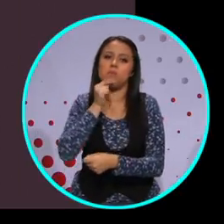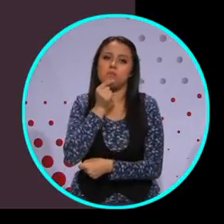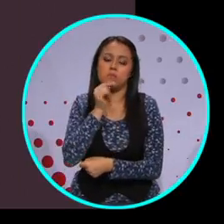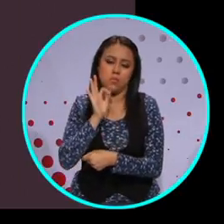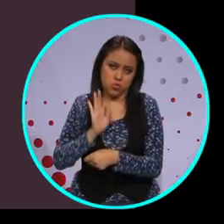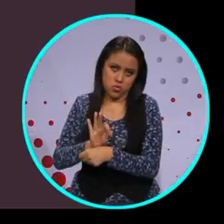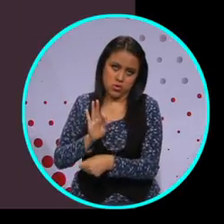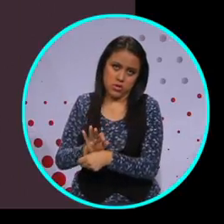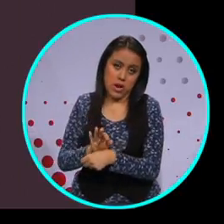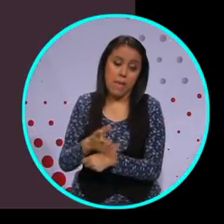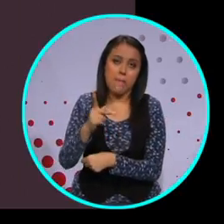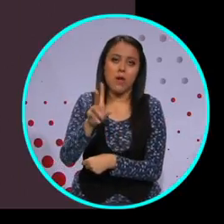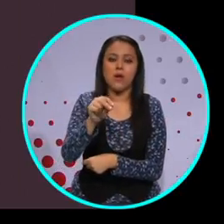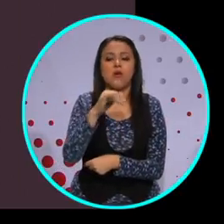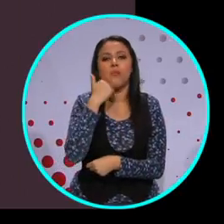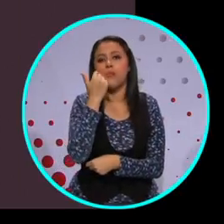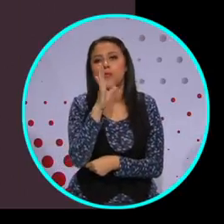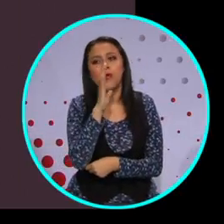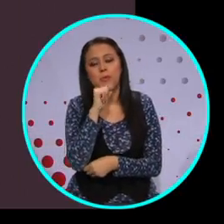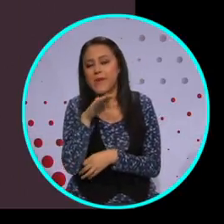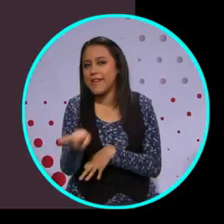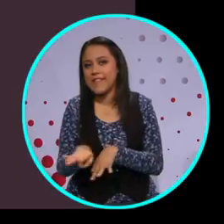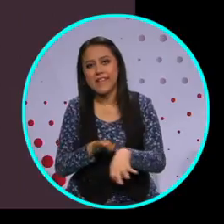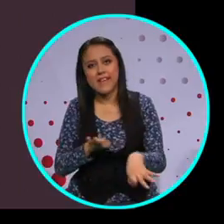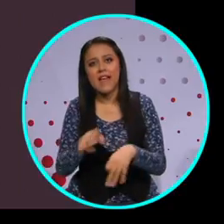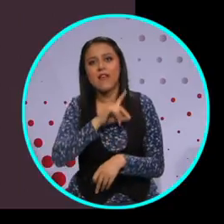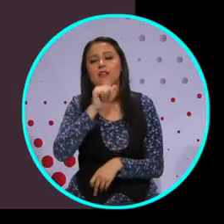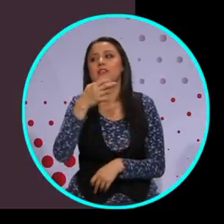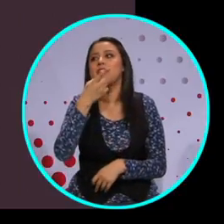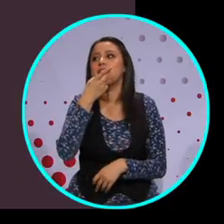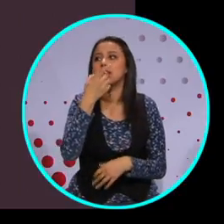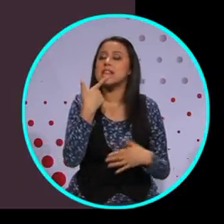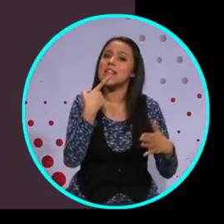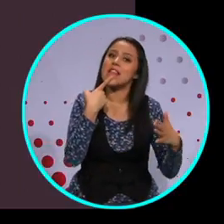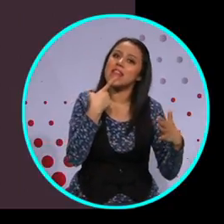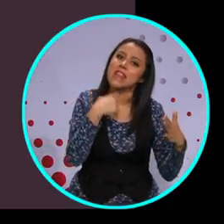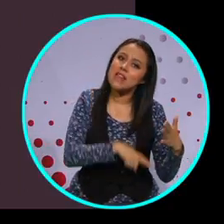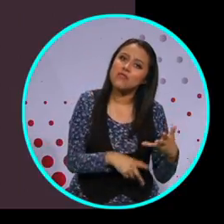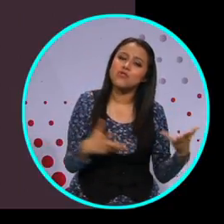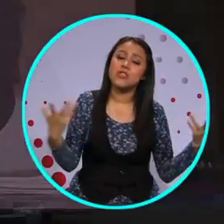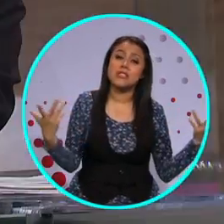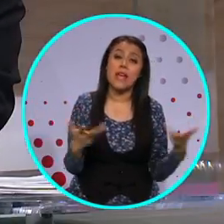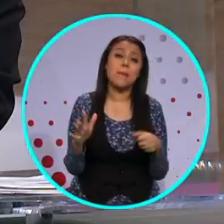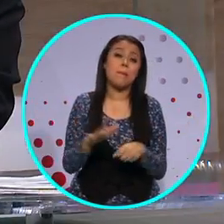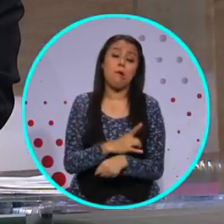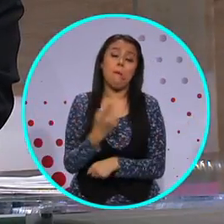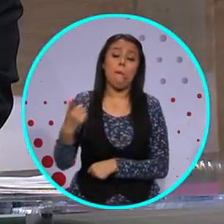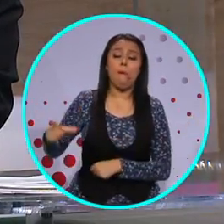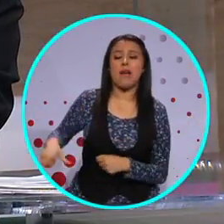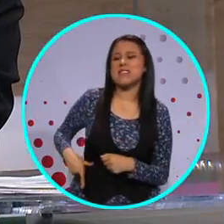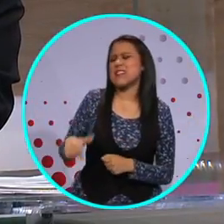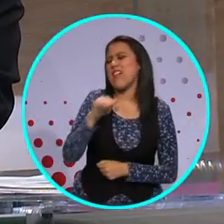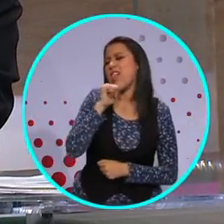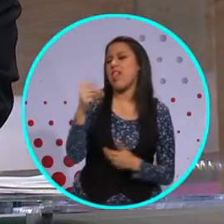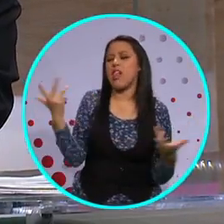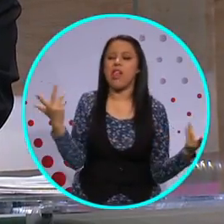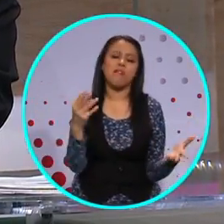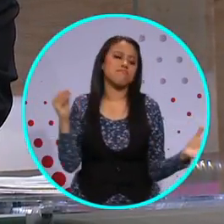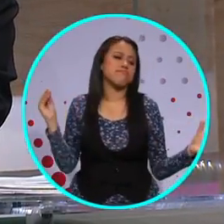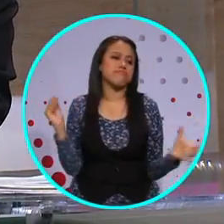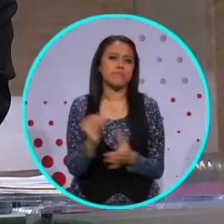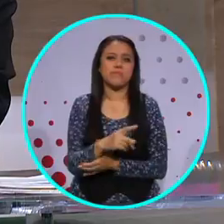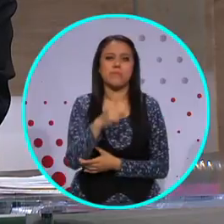si no los dejan trabajar después no empiecen con las denuncias del gobierno no hace nada de miren estamos inundados de la